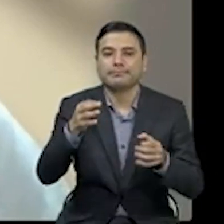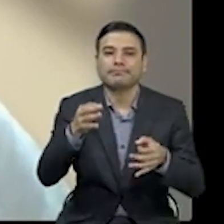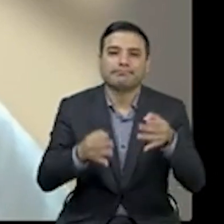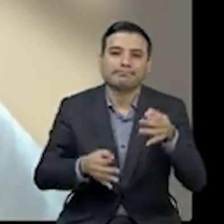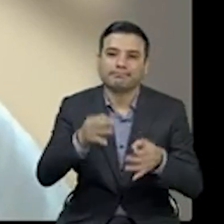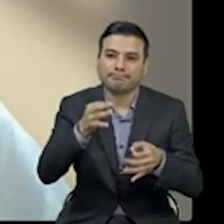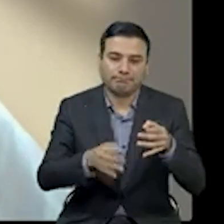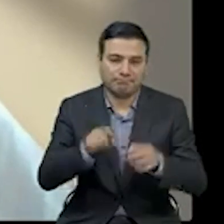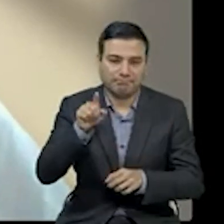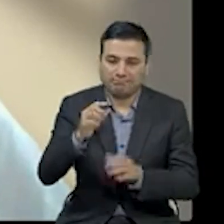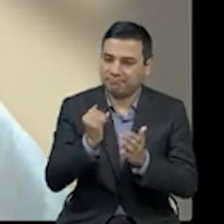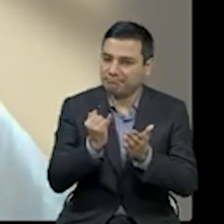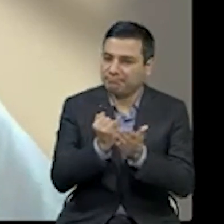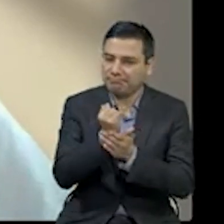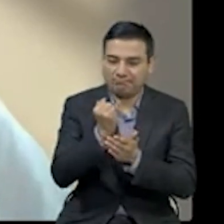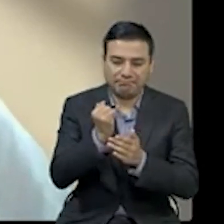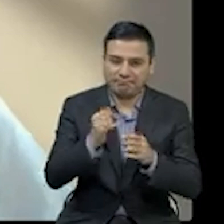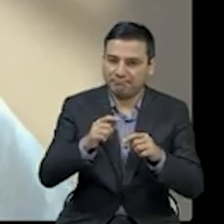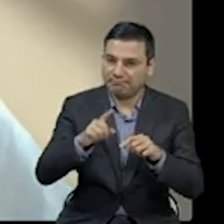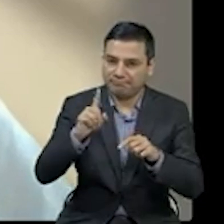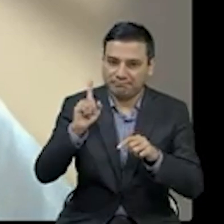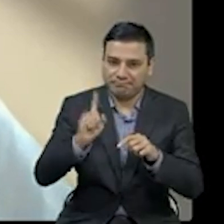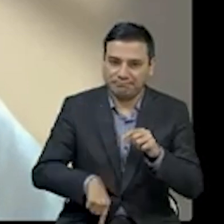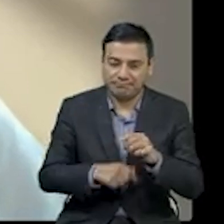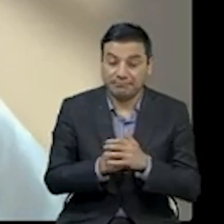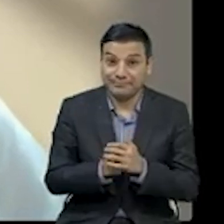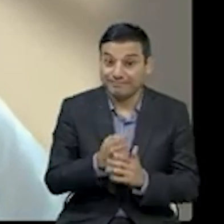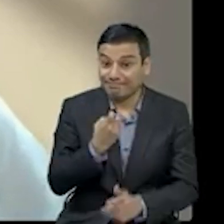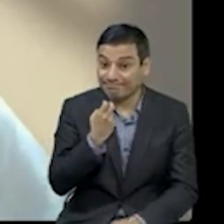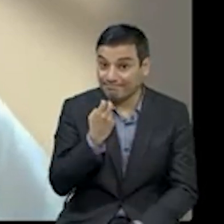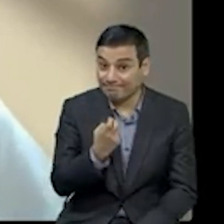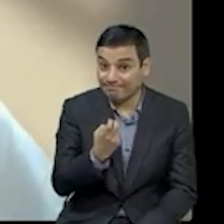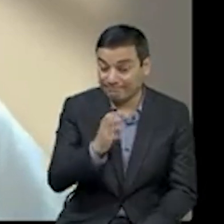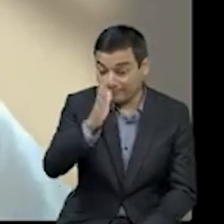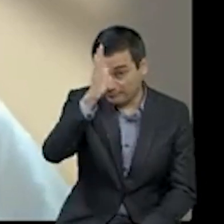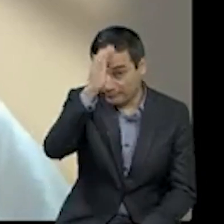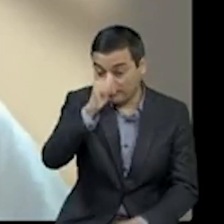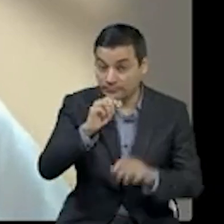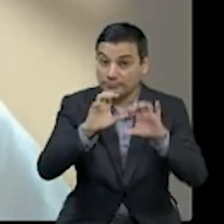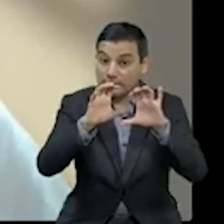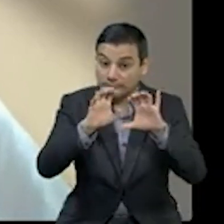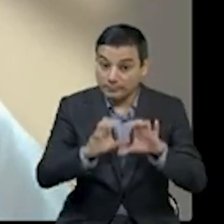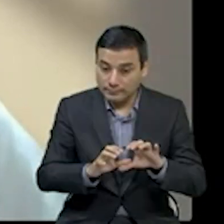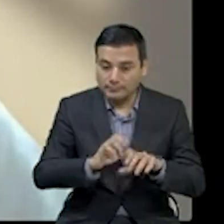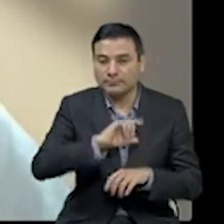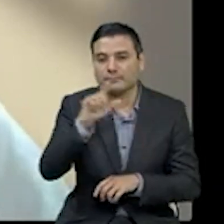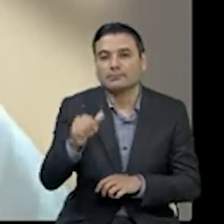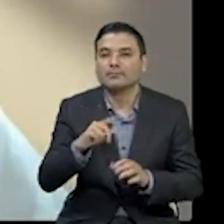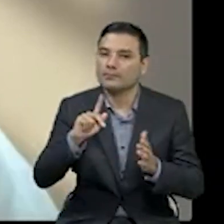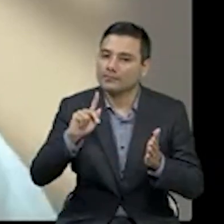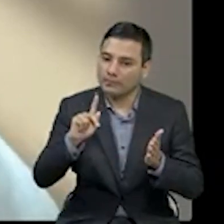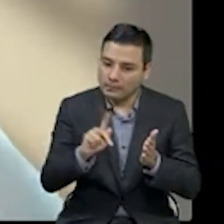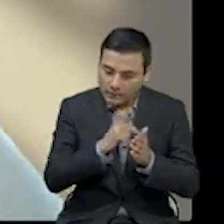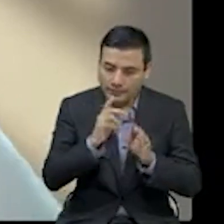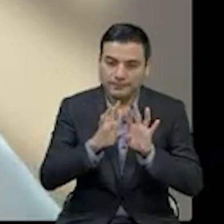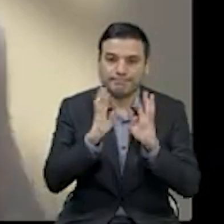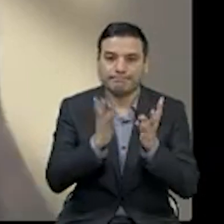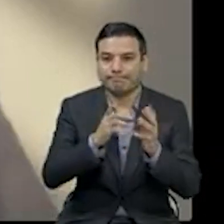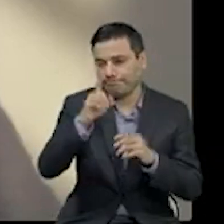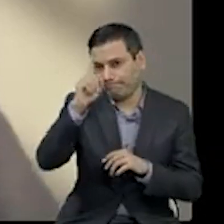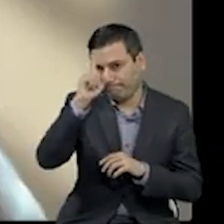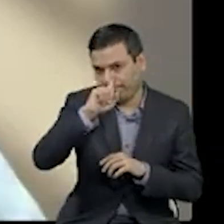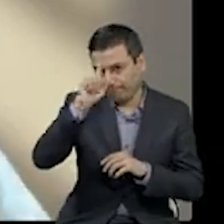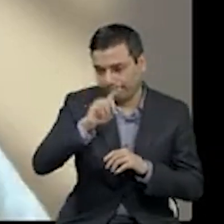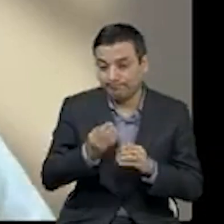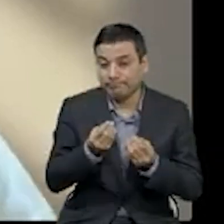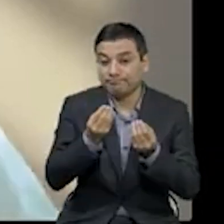y entonces ese acuerdo fue volteado en el pleno de este consejo bajo la visión